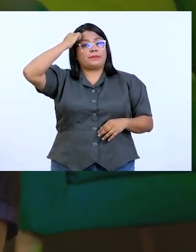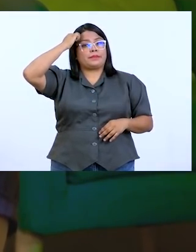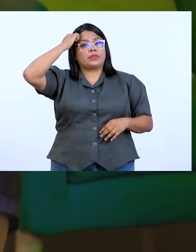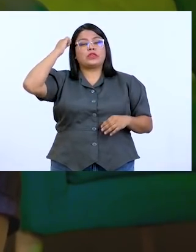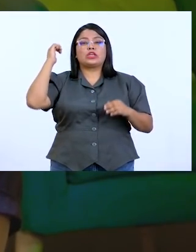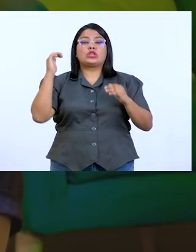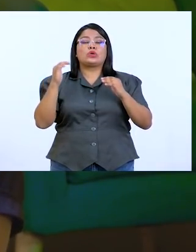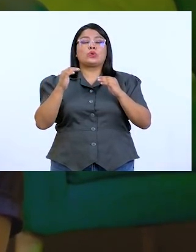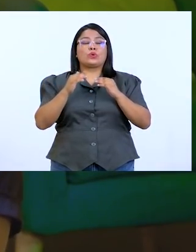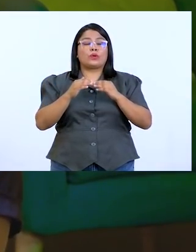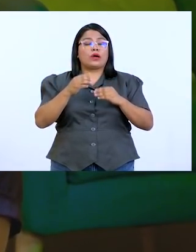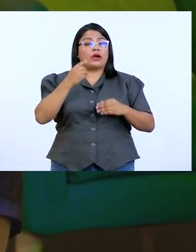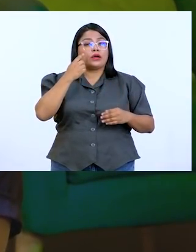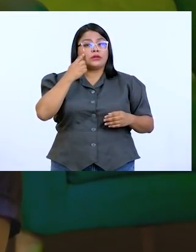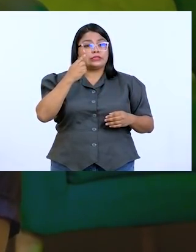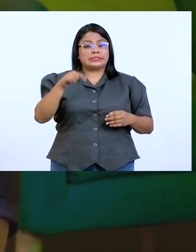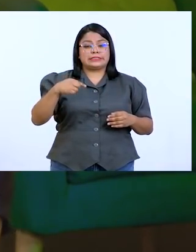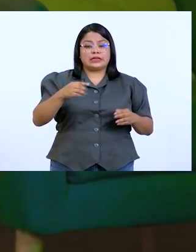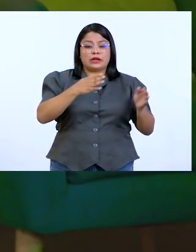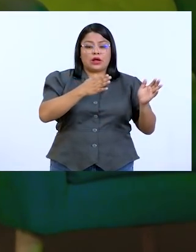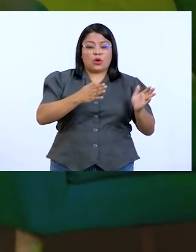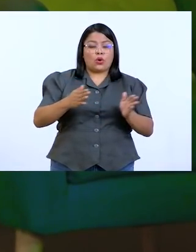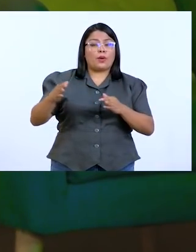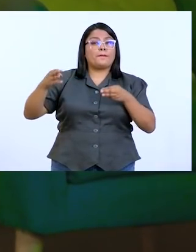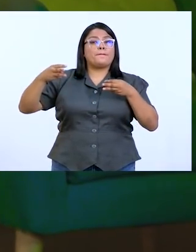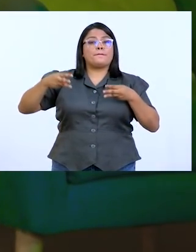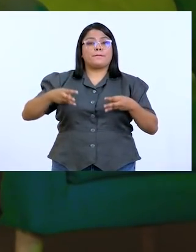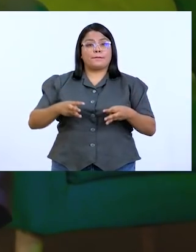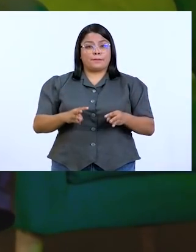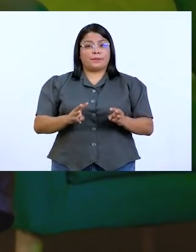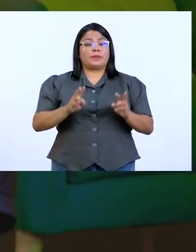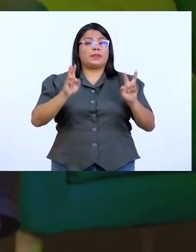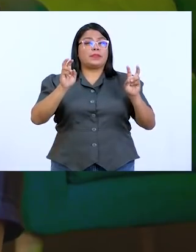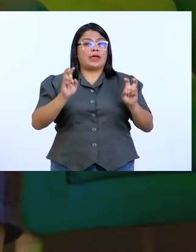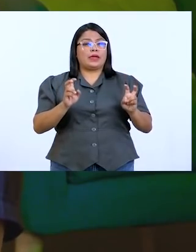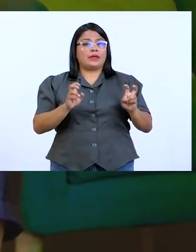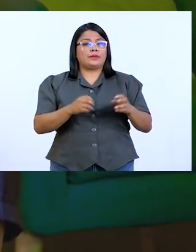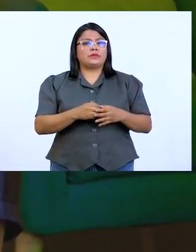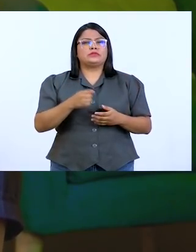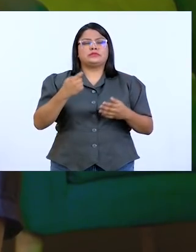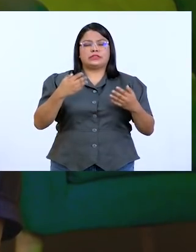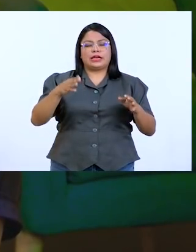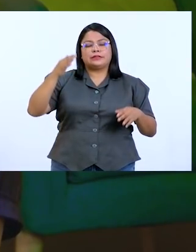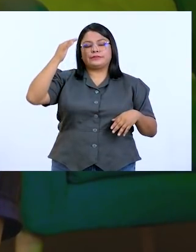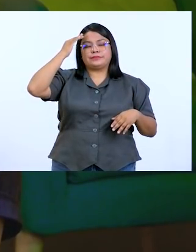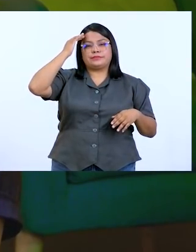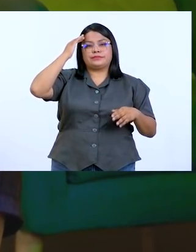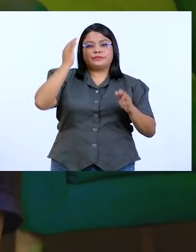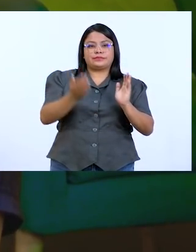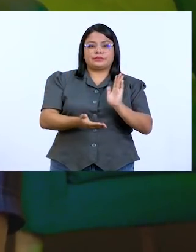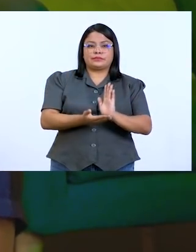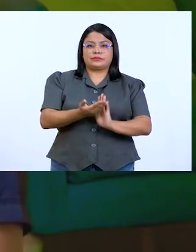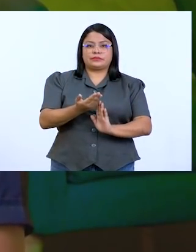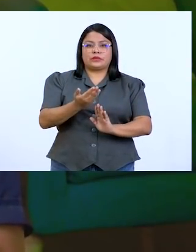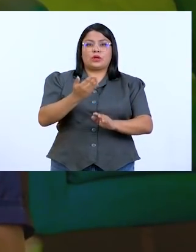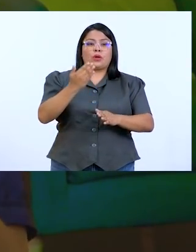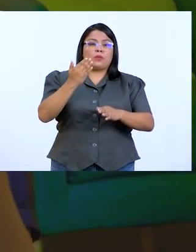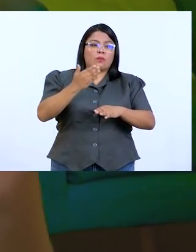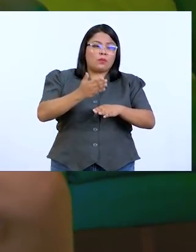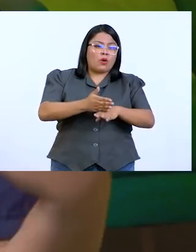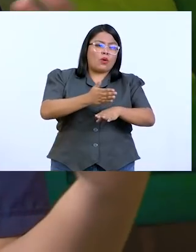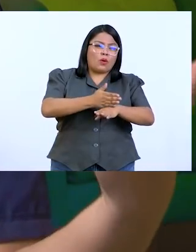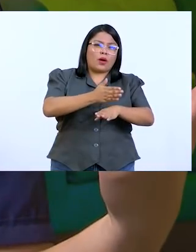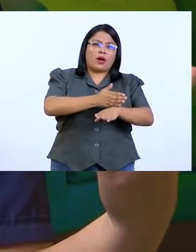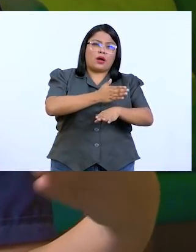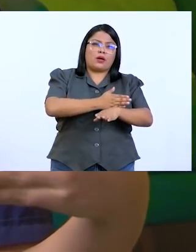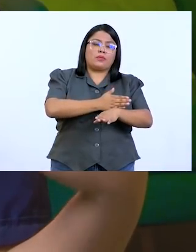aprendizaje. También debemos procurar siempre el orden metodológico de los contenidos, que como sabemos se desarrollan en un